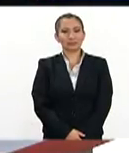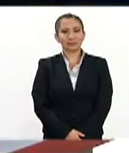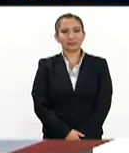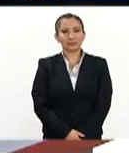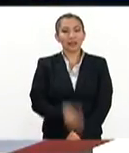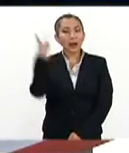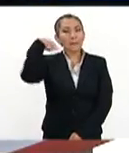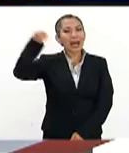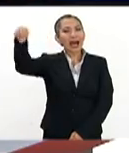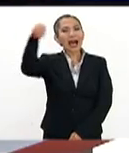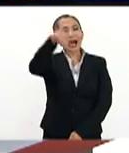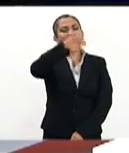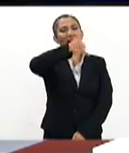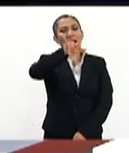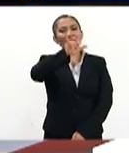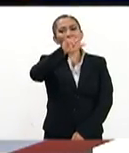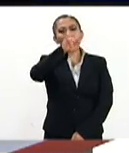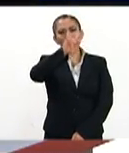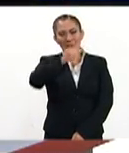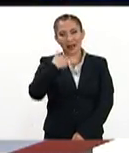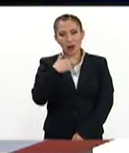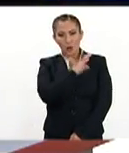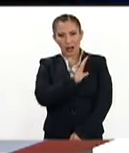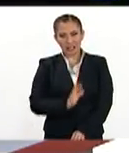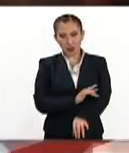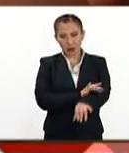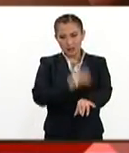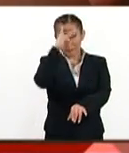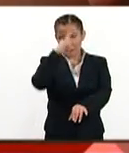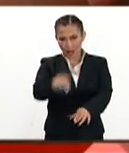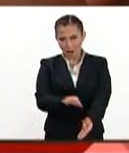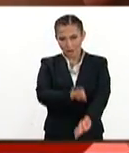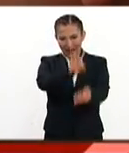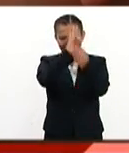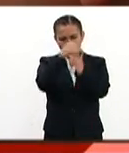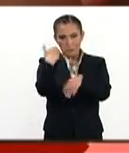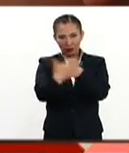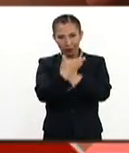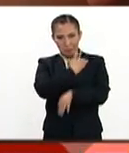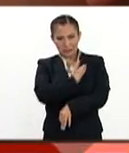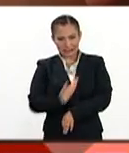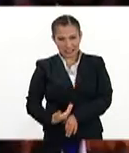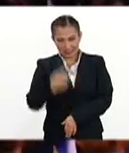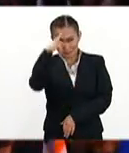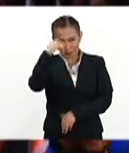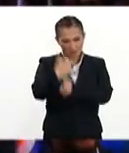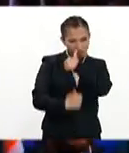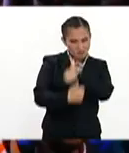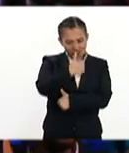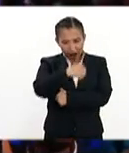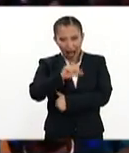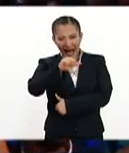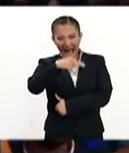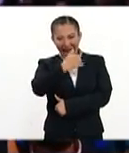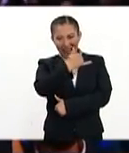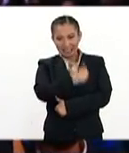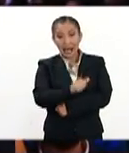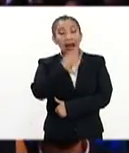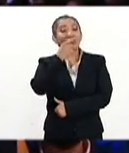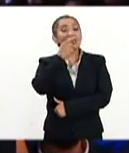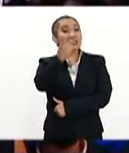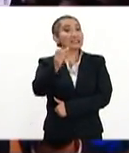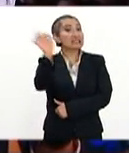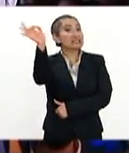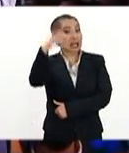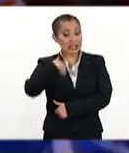De gira de trabajo por Jalapa, el precandidato de la coalición por México al frente a la presidencia de la República, Ricardo Anaya Cortés, dijo que de llegar